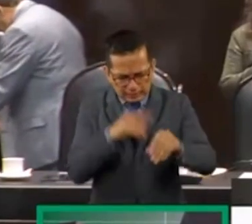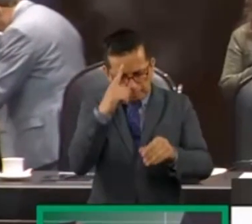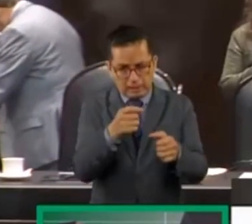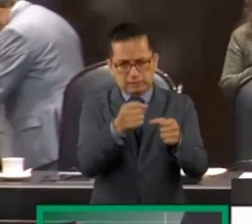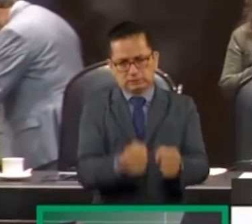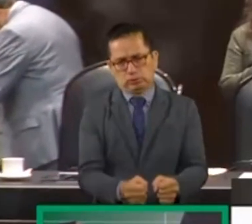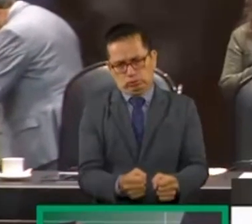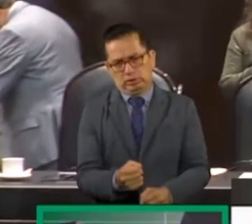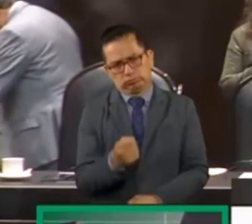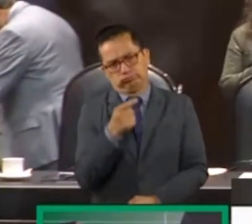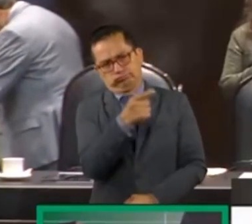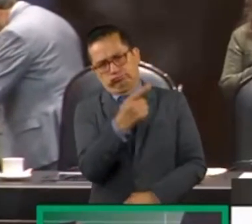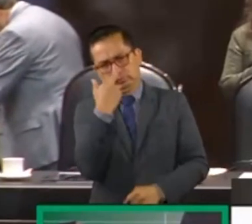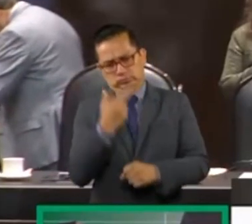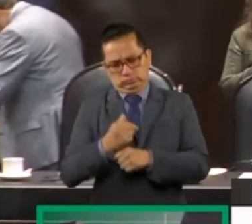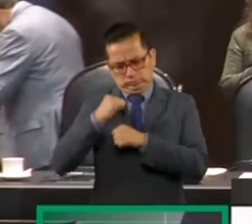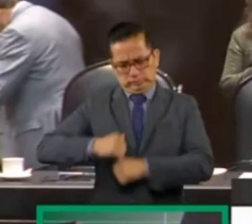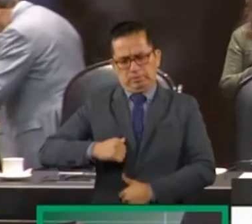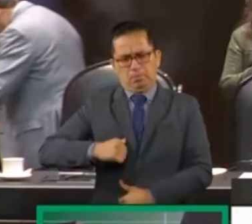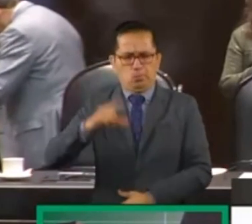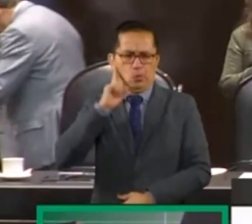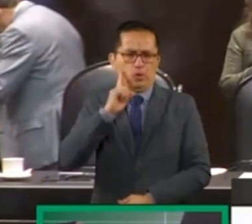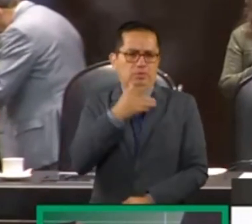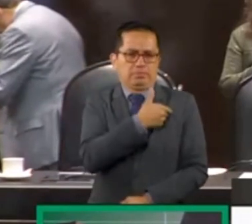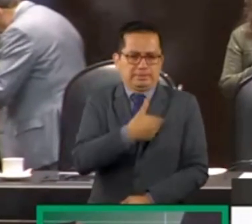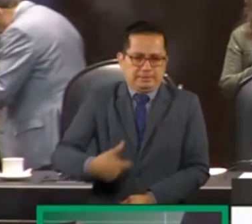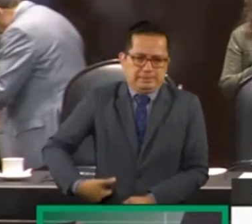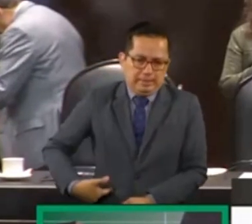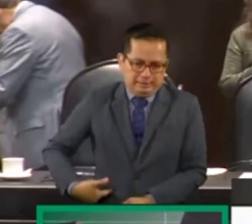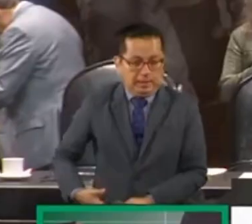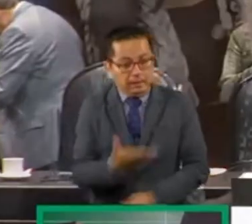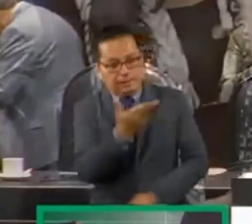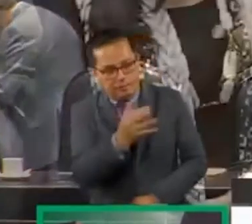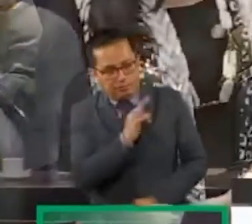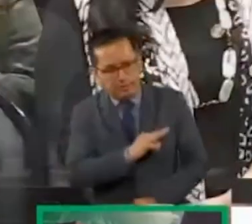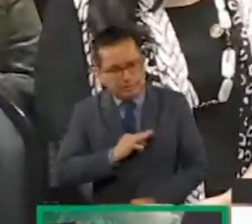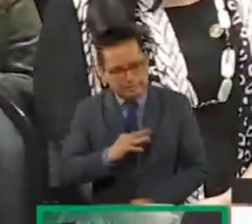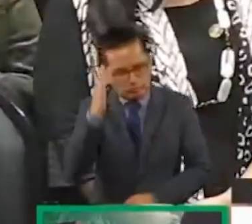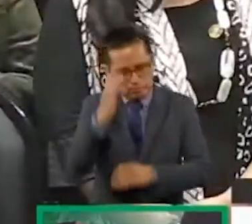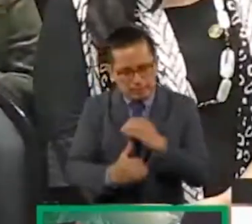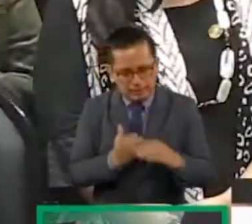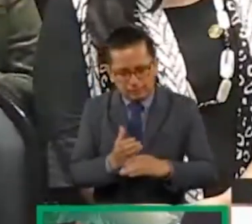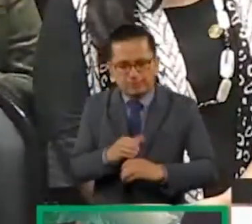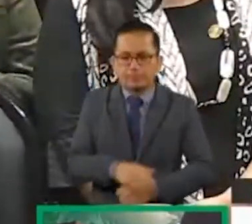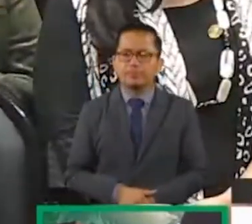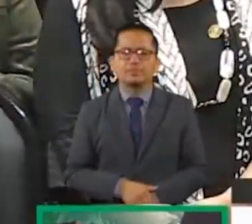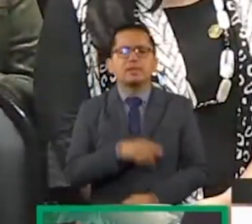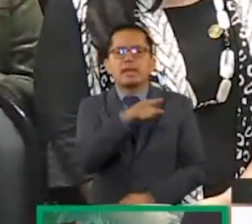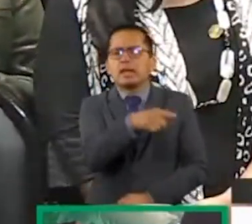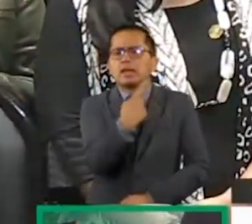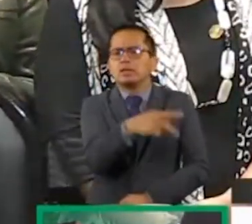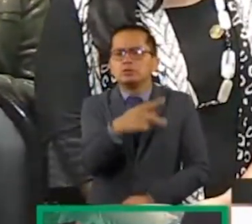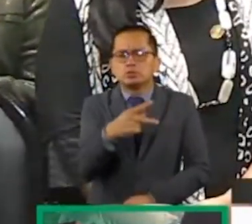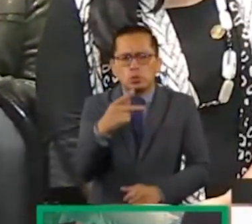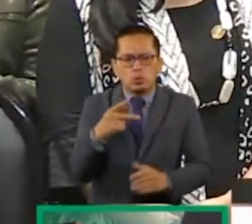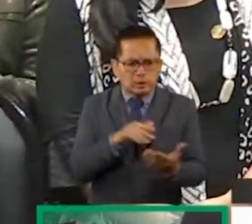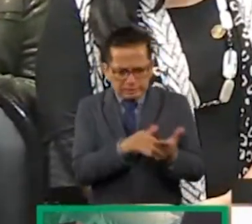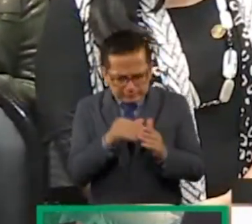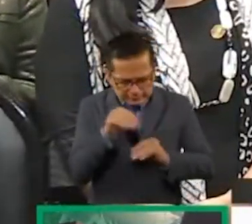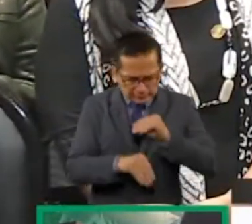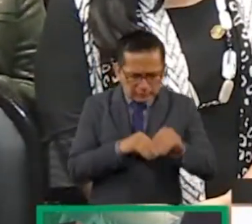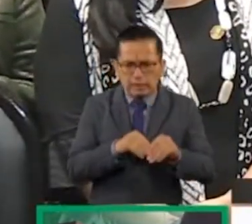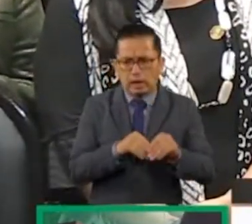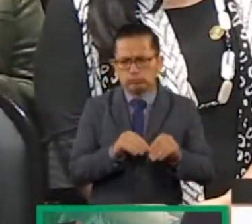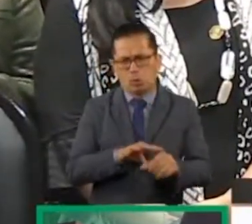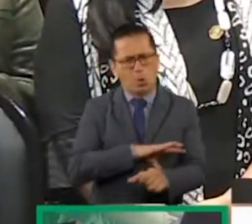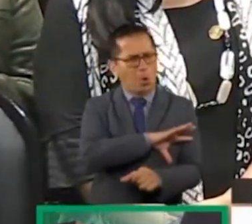feliz cumpleaños, querida presidenta, tiene que ver con una estrategia integral, no con ocurrencias,